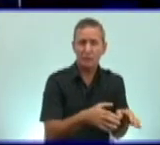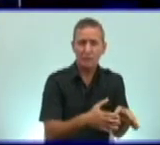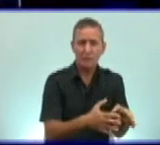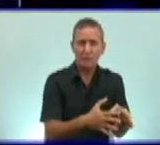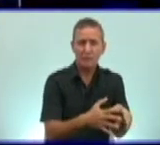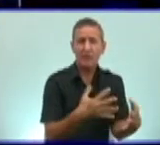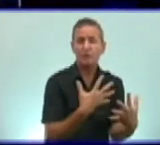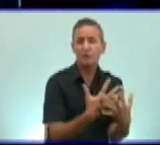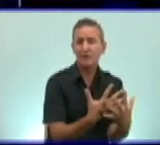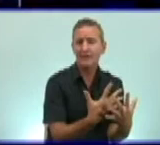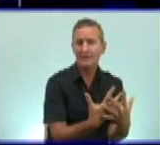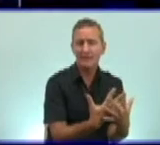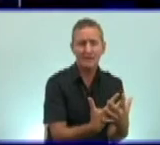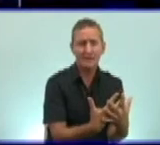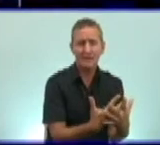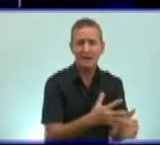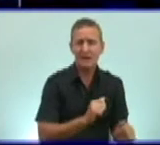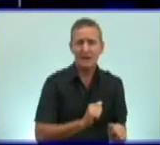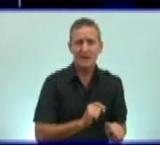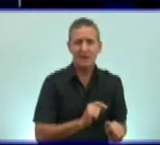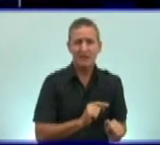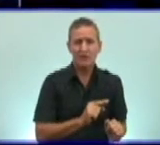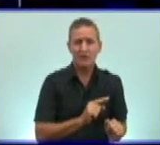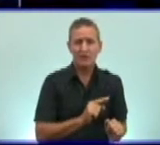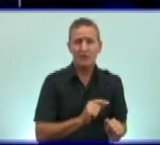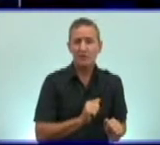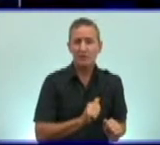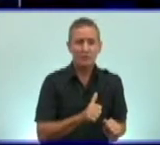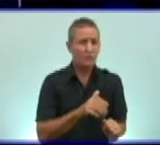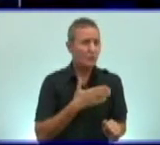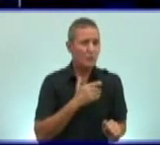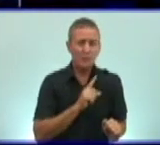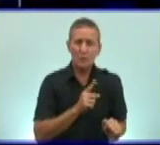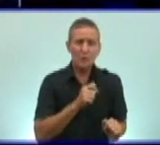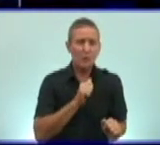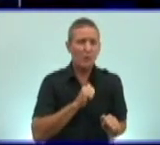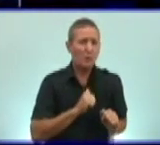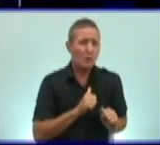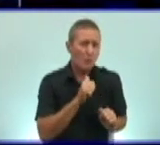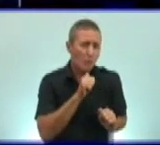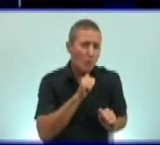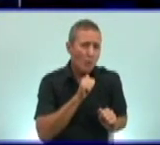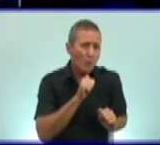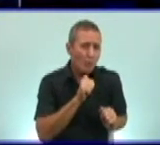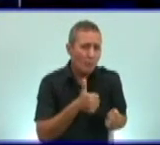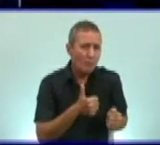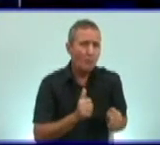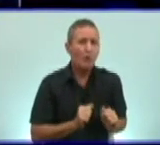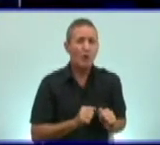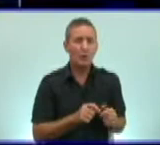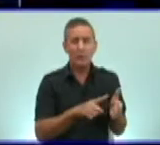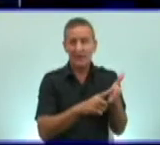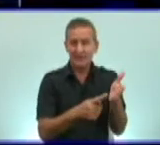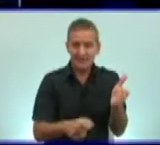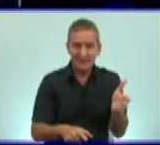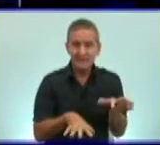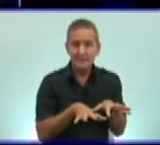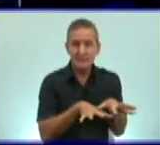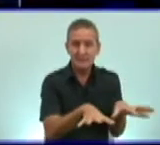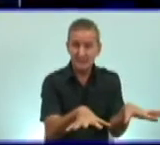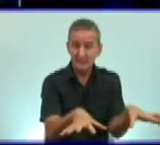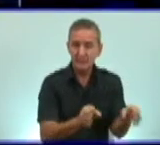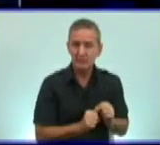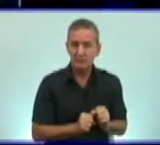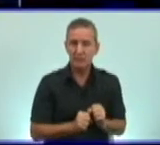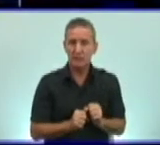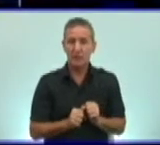cristal, que no es suficiente ese movimiento como para que la corriente eléctrica pueda transmitirse. Ahora, cuando esa sustancia ya